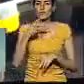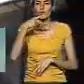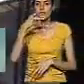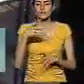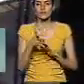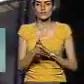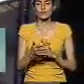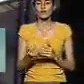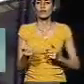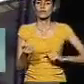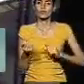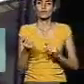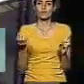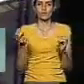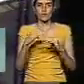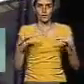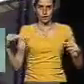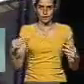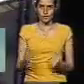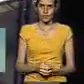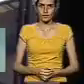hacia la policía metropolitana.